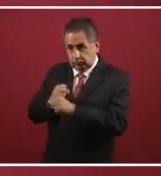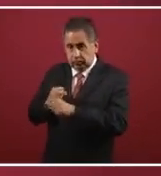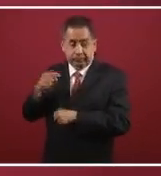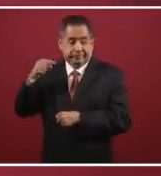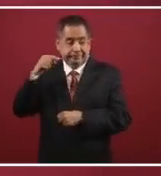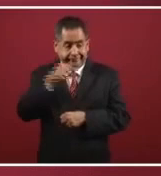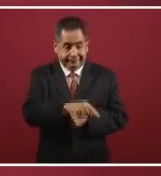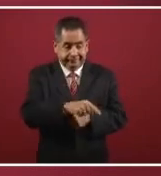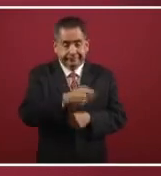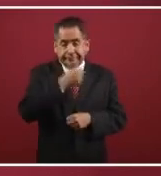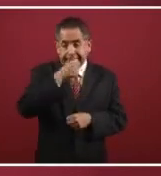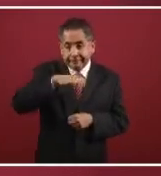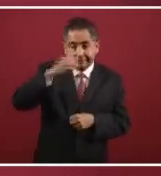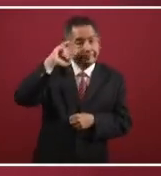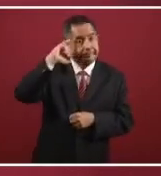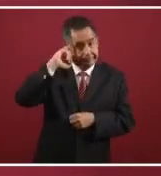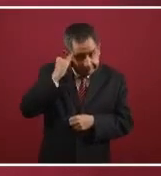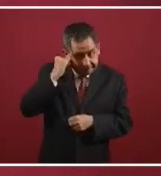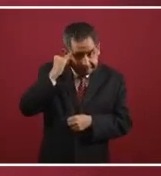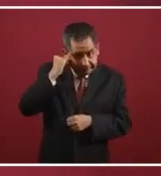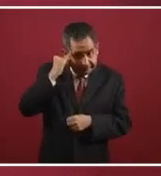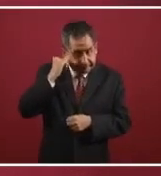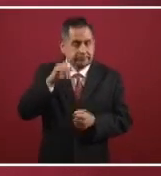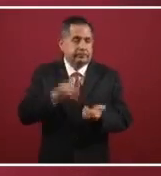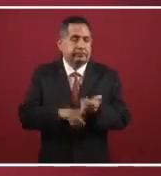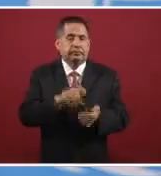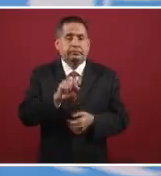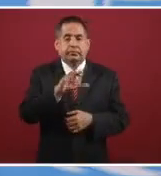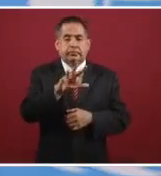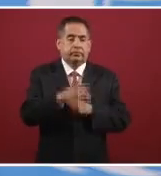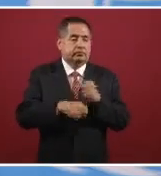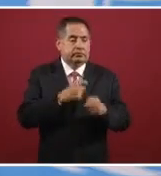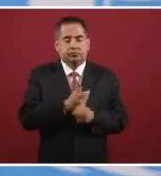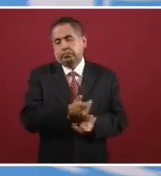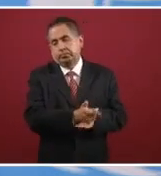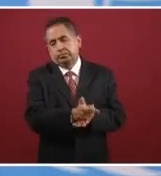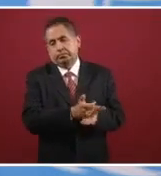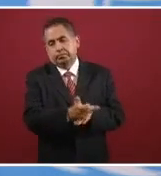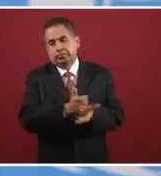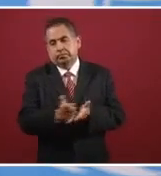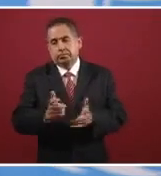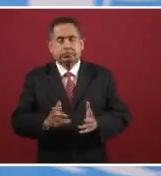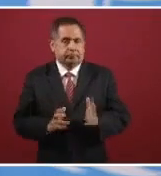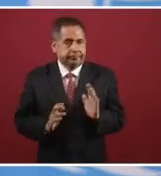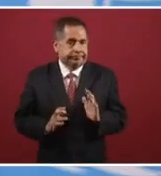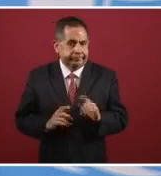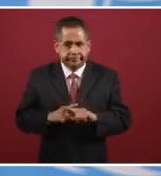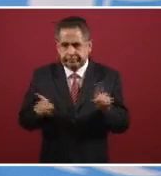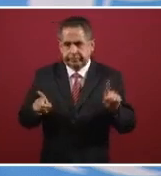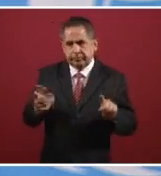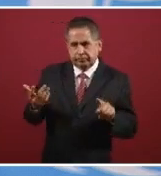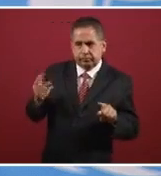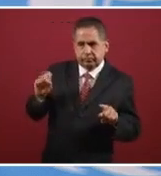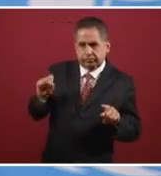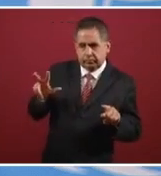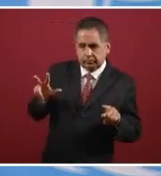para adultos mayores indígenas a partir de los 65. O sea,